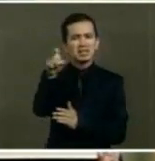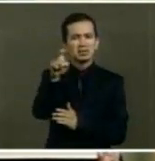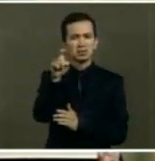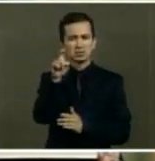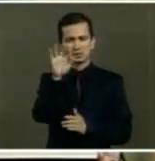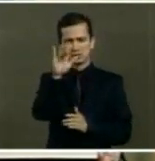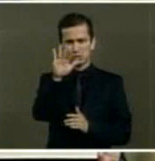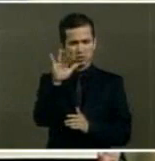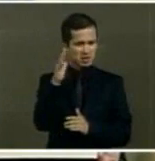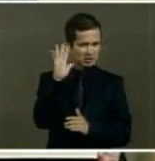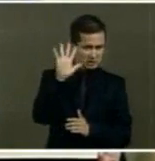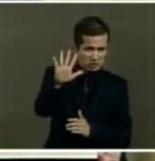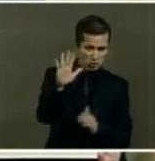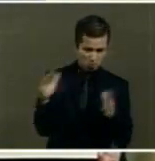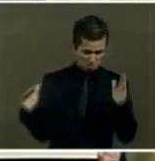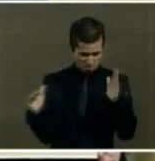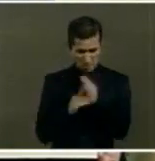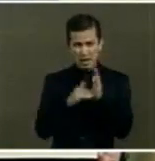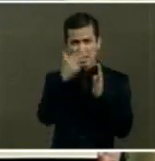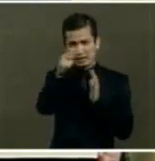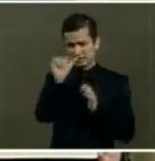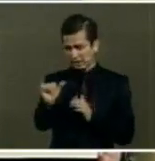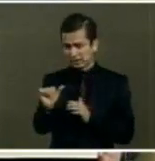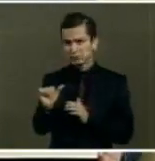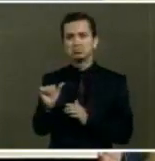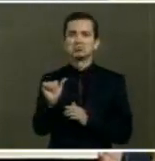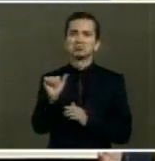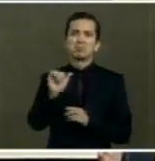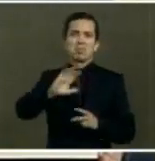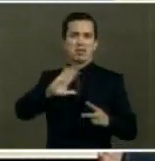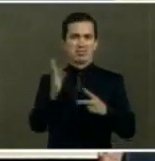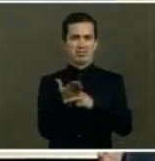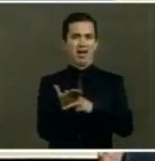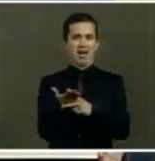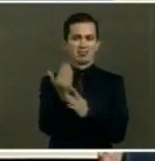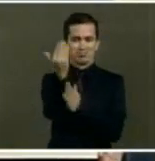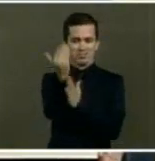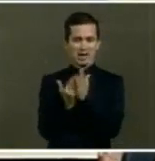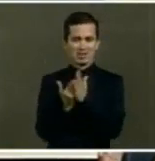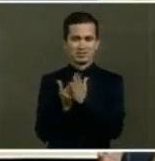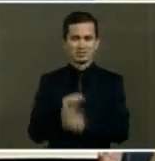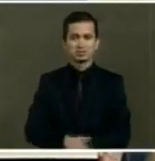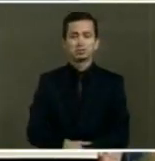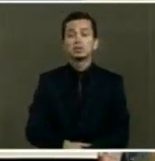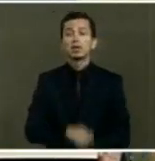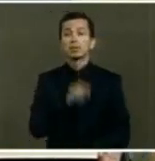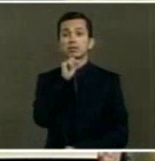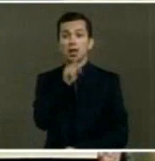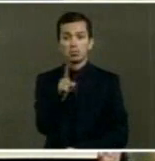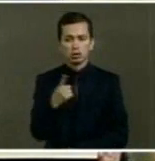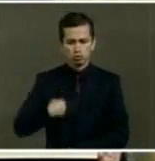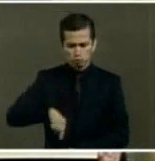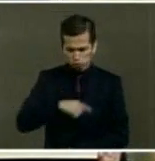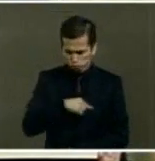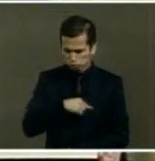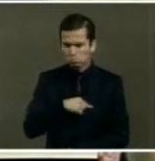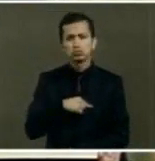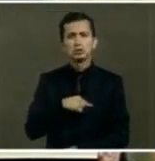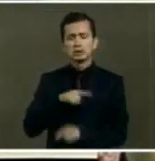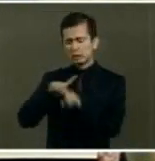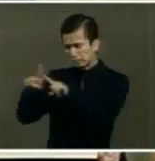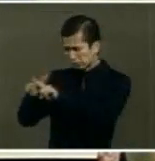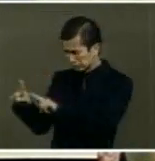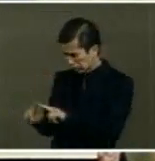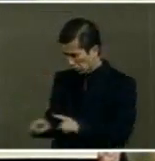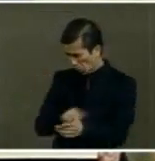155,000 hectáreas anuales, es decir, a menos de la mitad. Además, hemos decretado más de 13,5 millones de